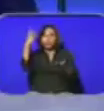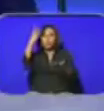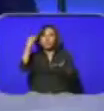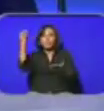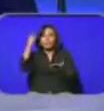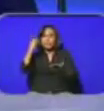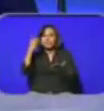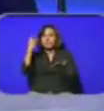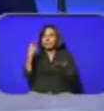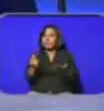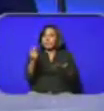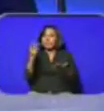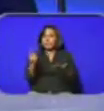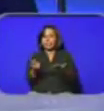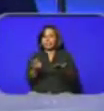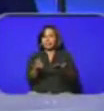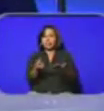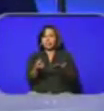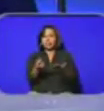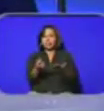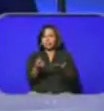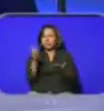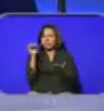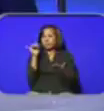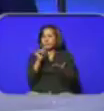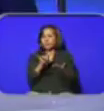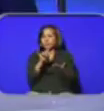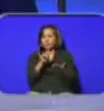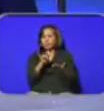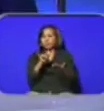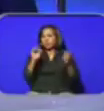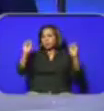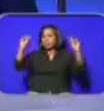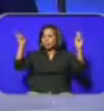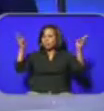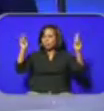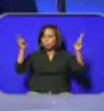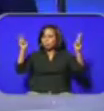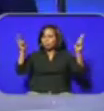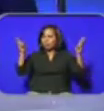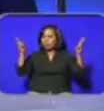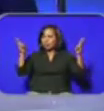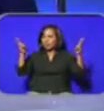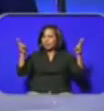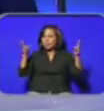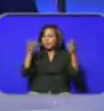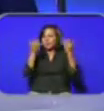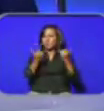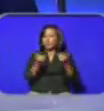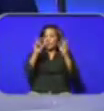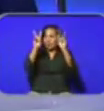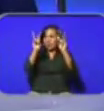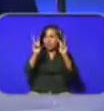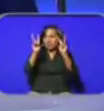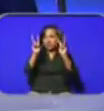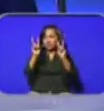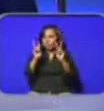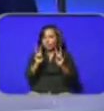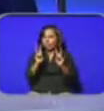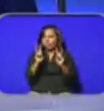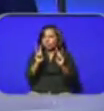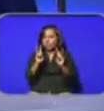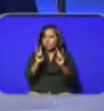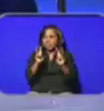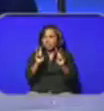estudiante estudiar en el ITSE? Eso es un tema que en este momento está en evaluación. Todavía estamos haciendo los análisis de cómo